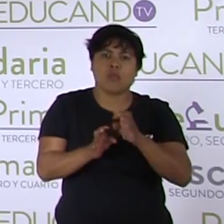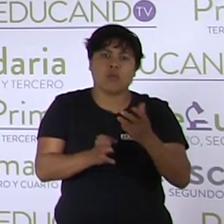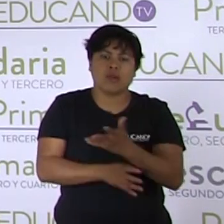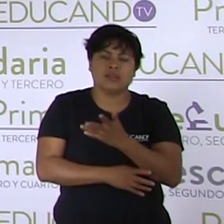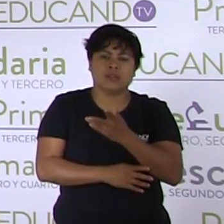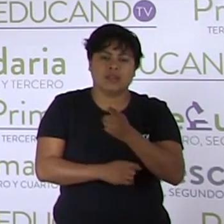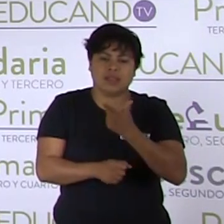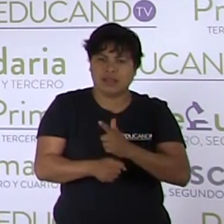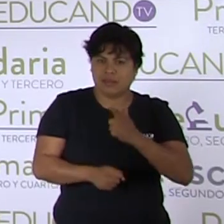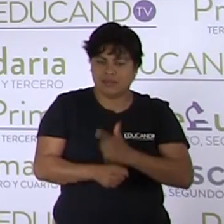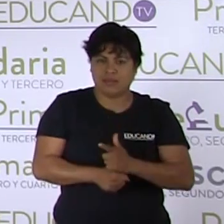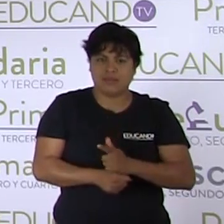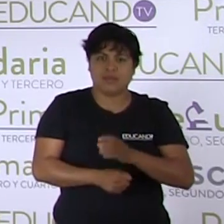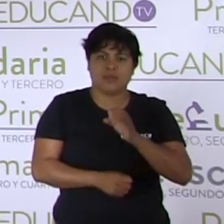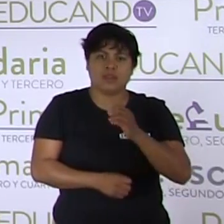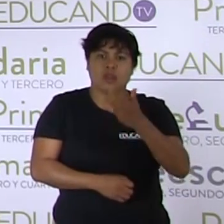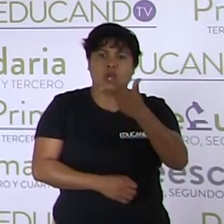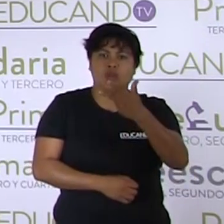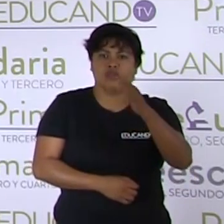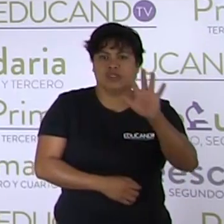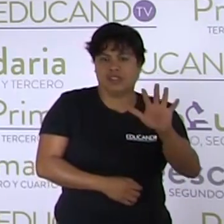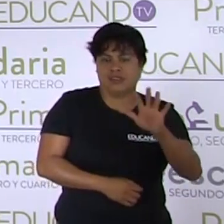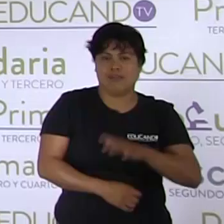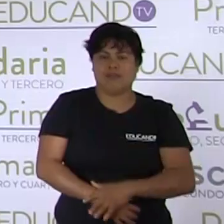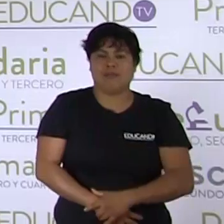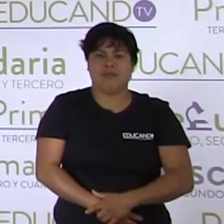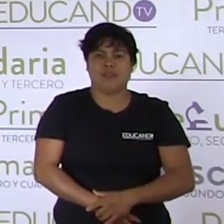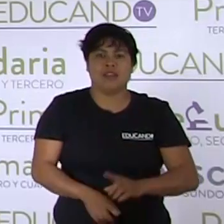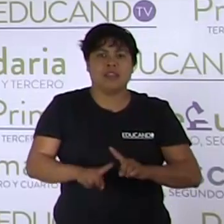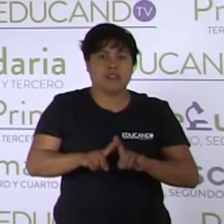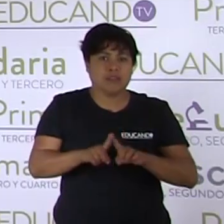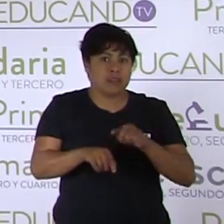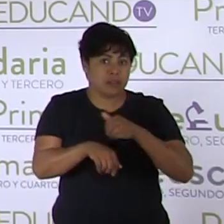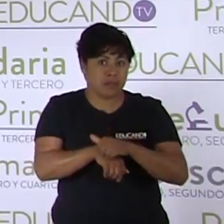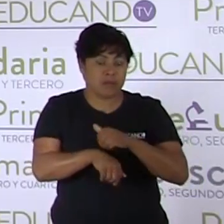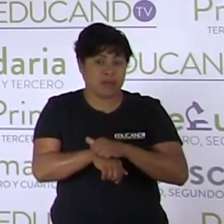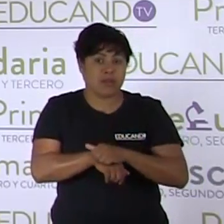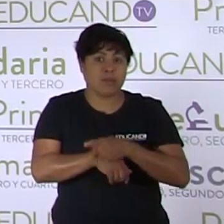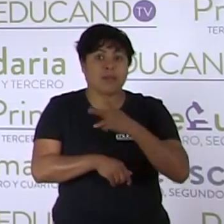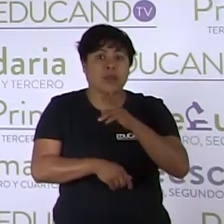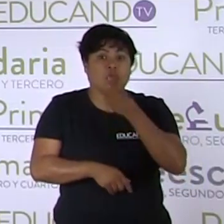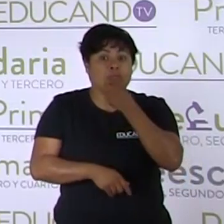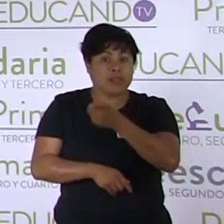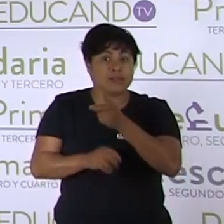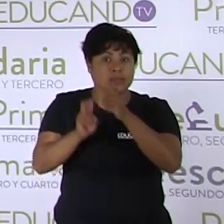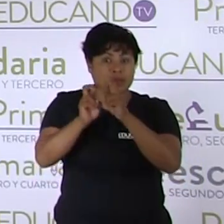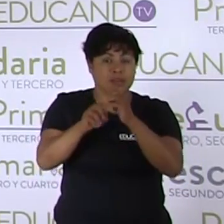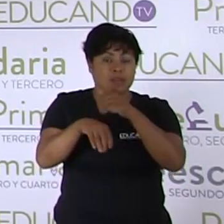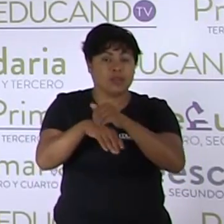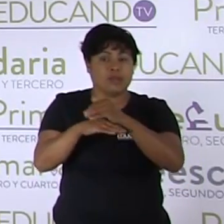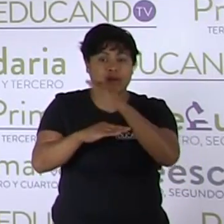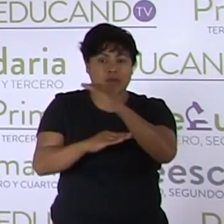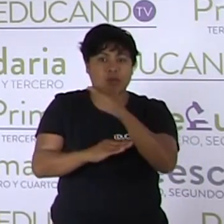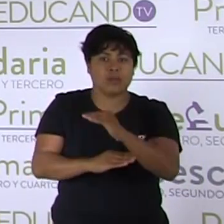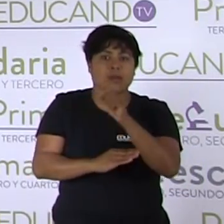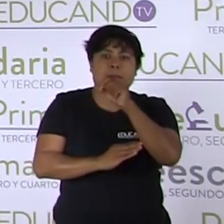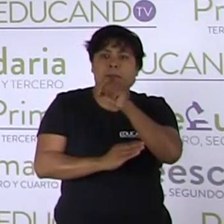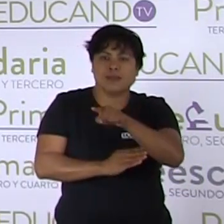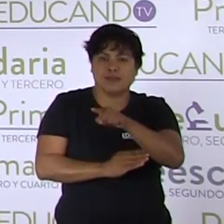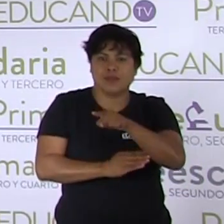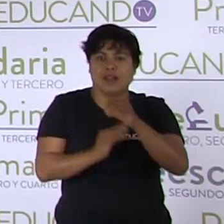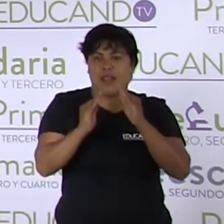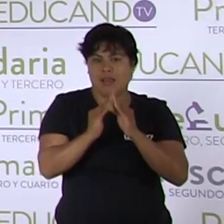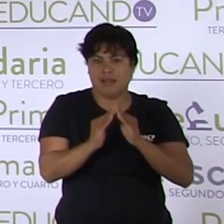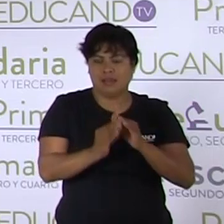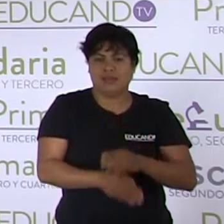taxistas. 85 dicen. Hacen referencia a números, pero que se refieren a la misma cosa, a la